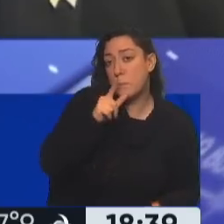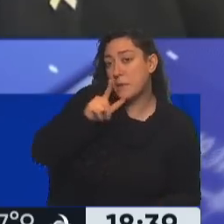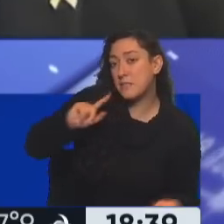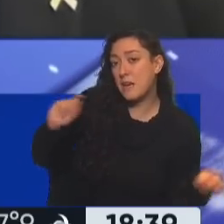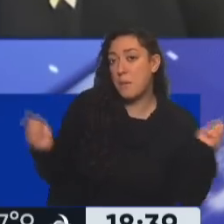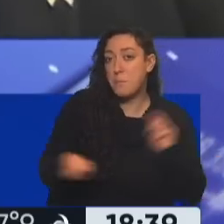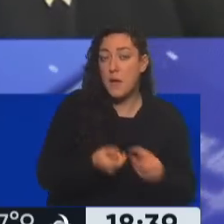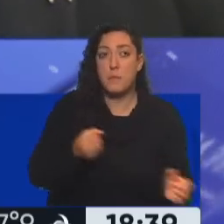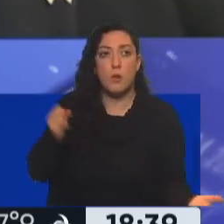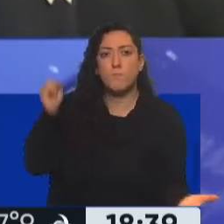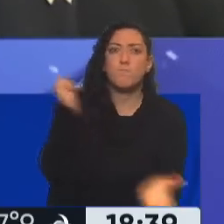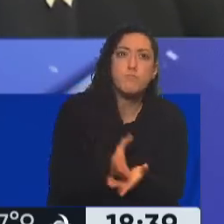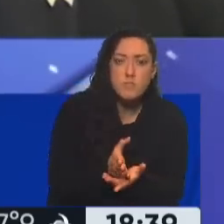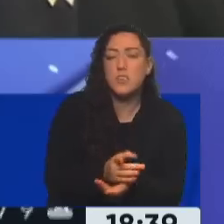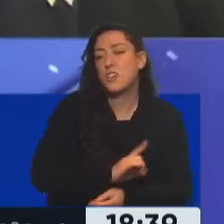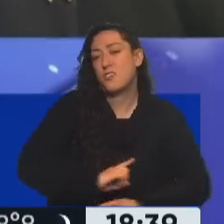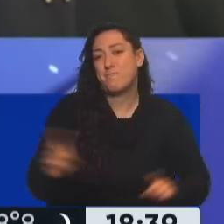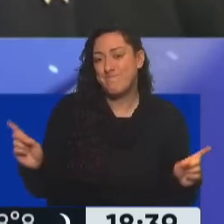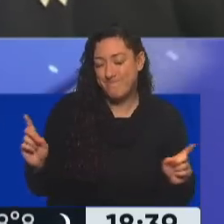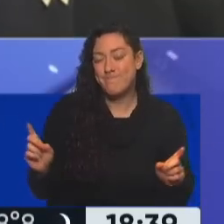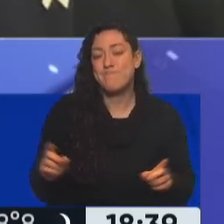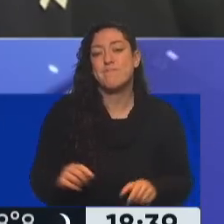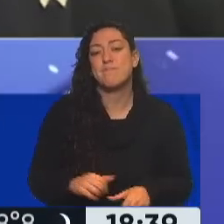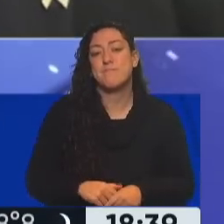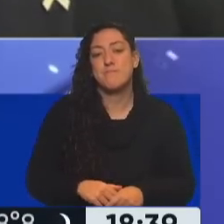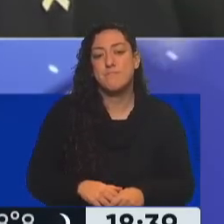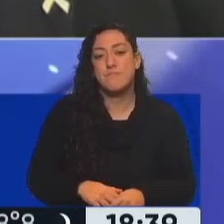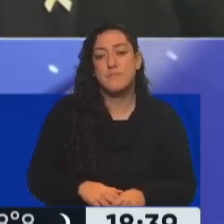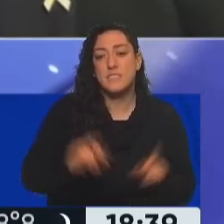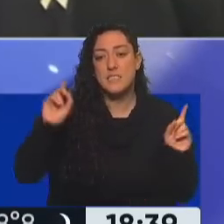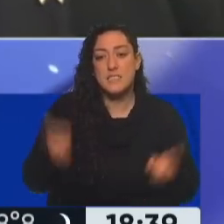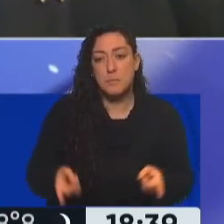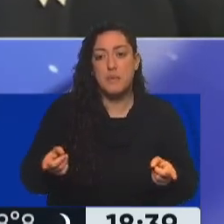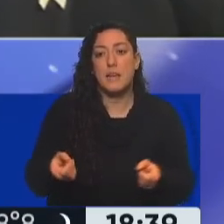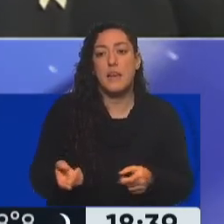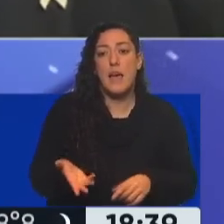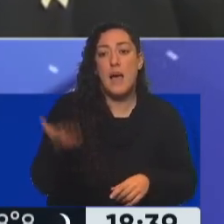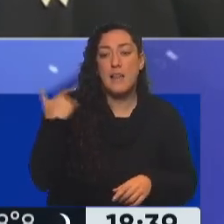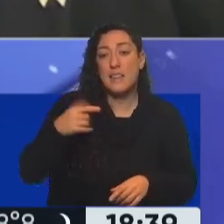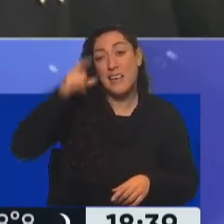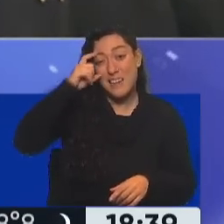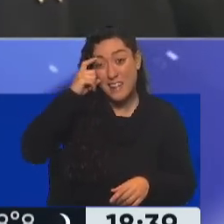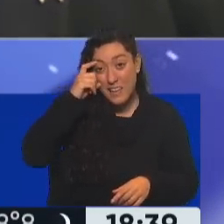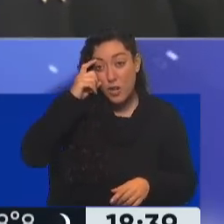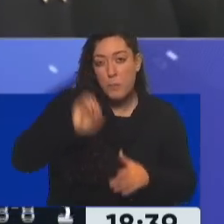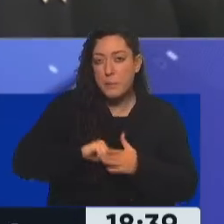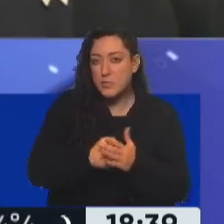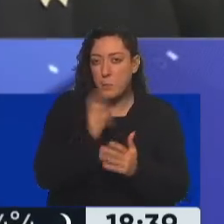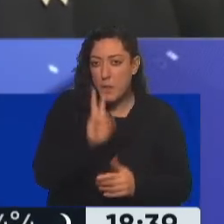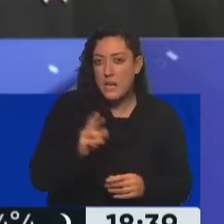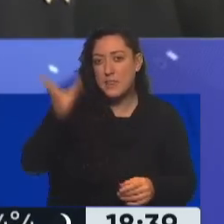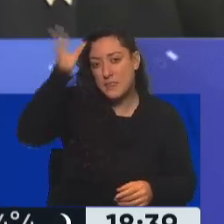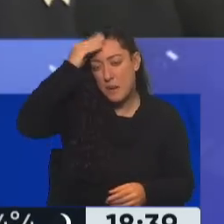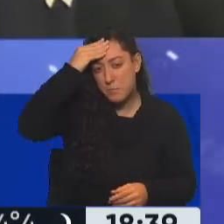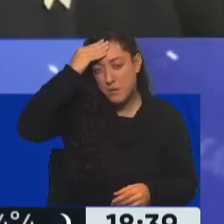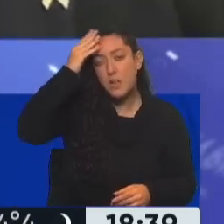una condena explícita de la continuación de la guerra, y no estamos viendo la presión que sí vimos en enero de este año, cuando Trump, para tener